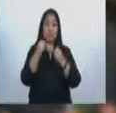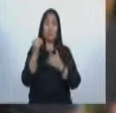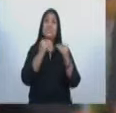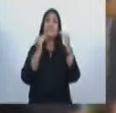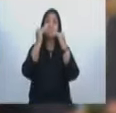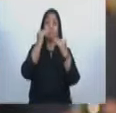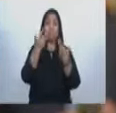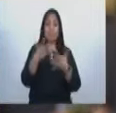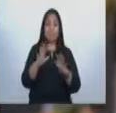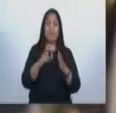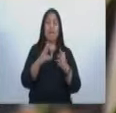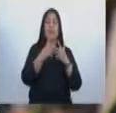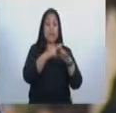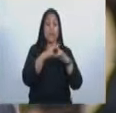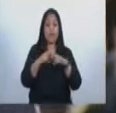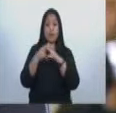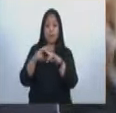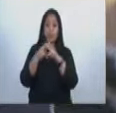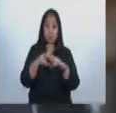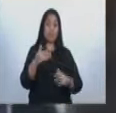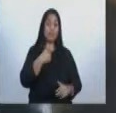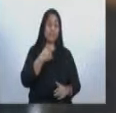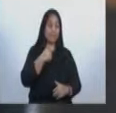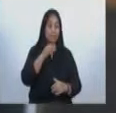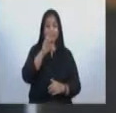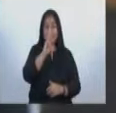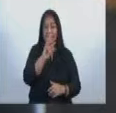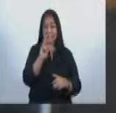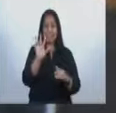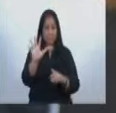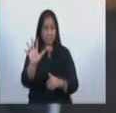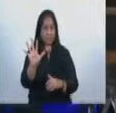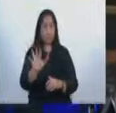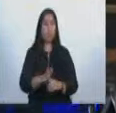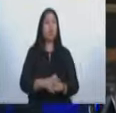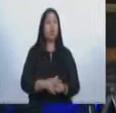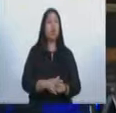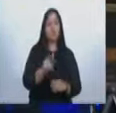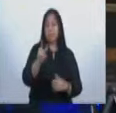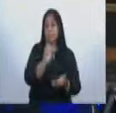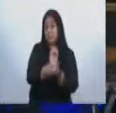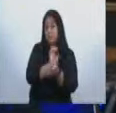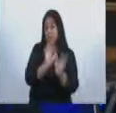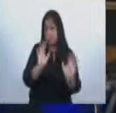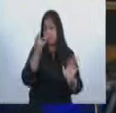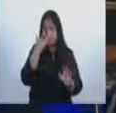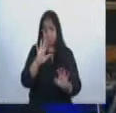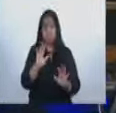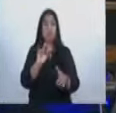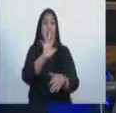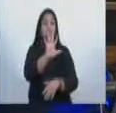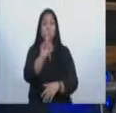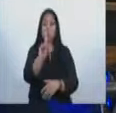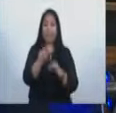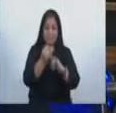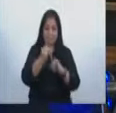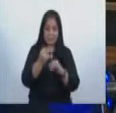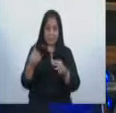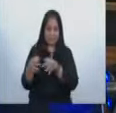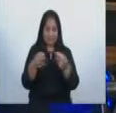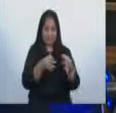y remozados van 35 y esperamos terminar con 51